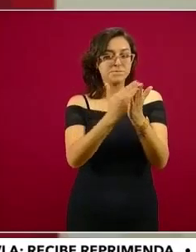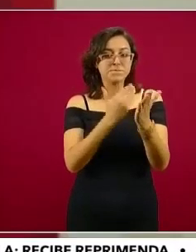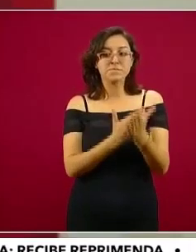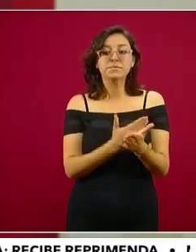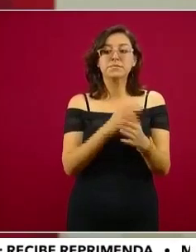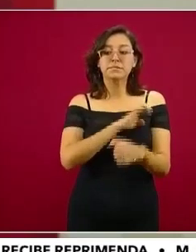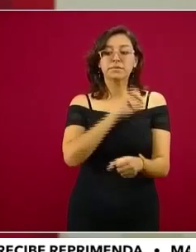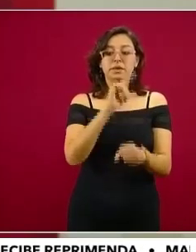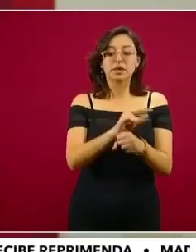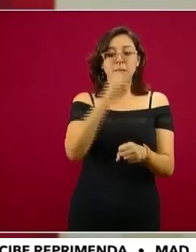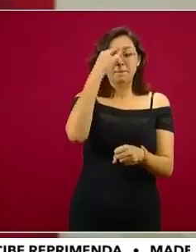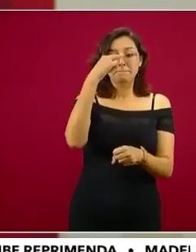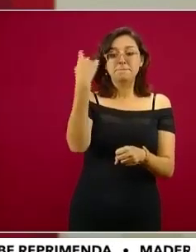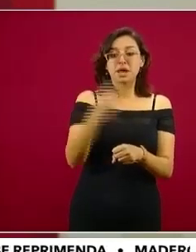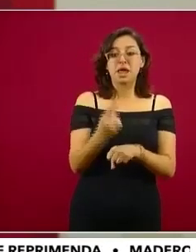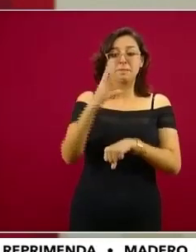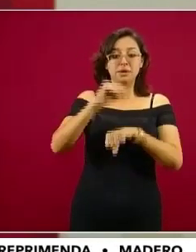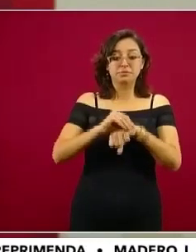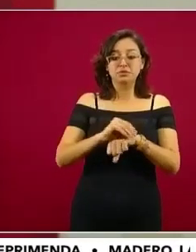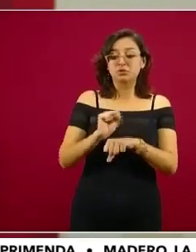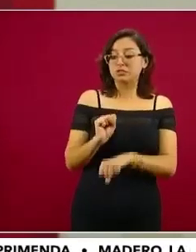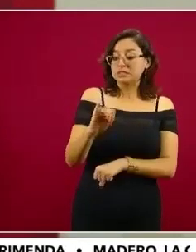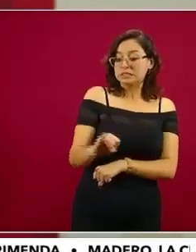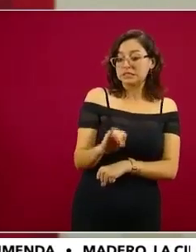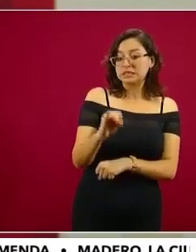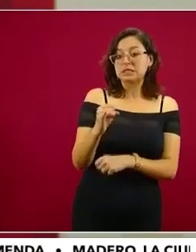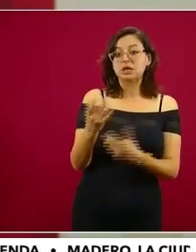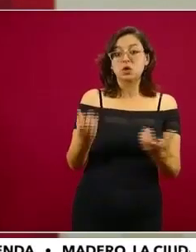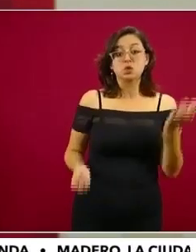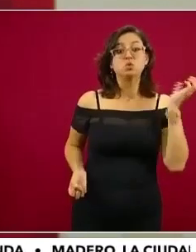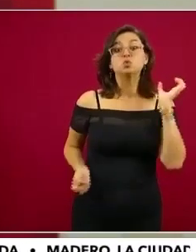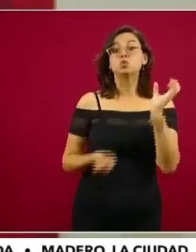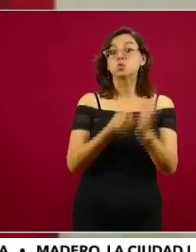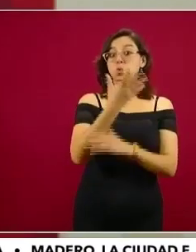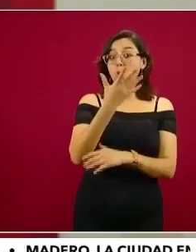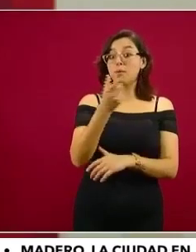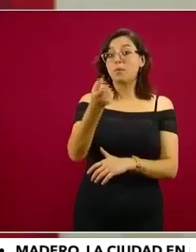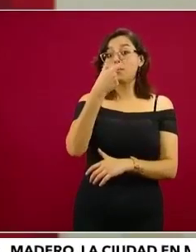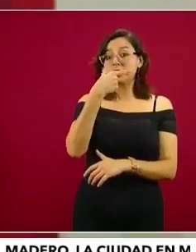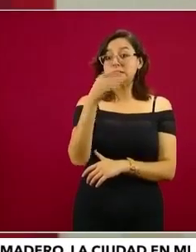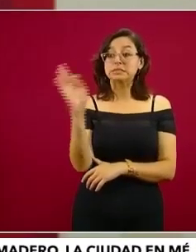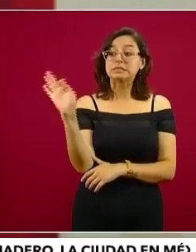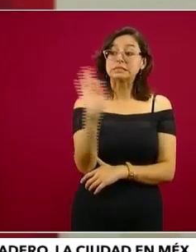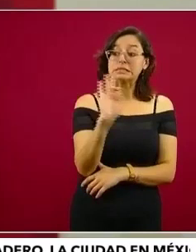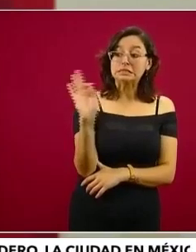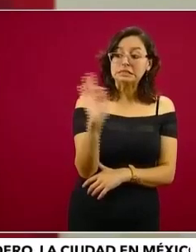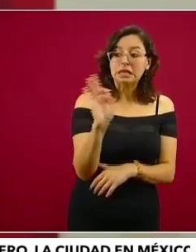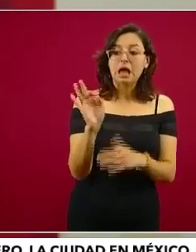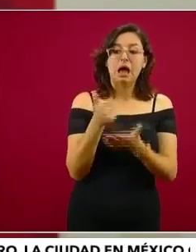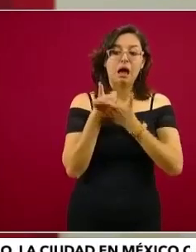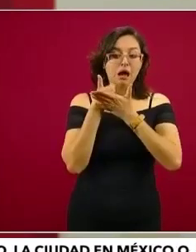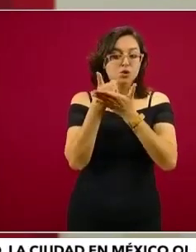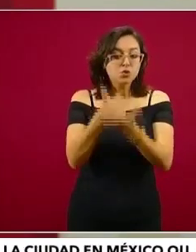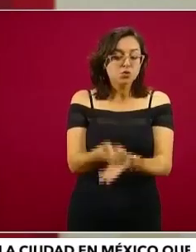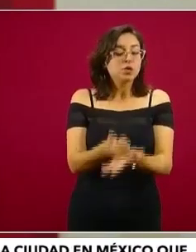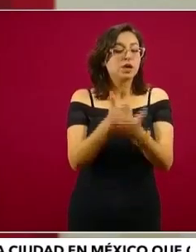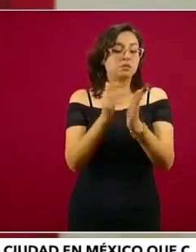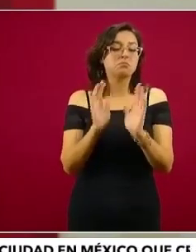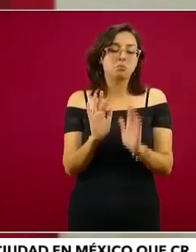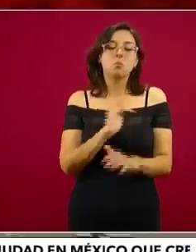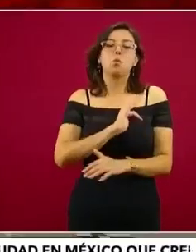para considerar autorizaciones de emergencia de nuevos productos que pudieran ser prometedores para los